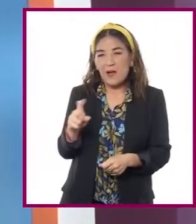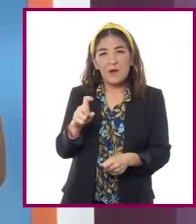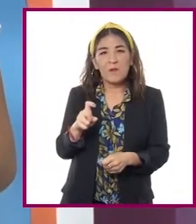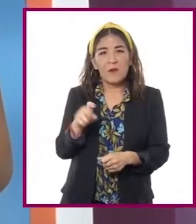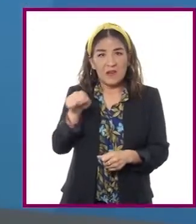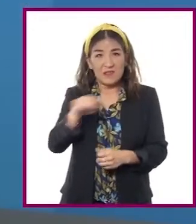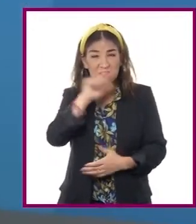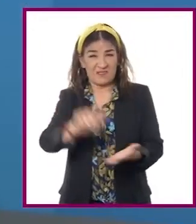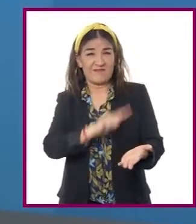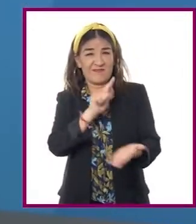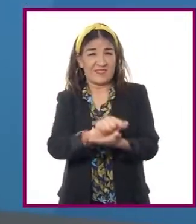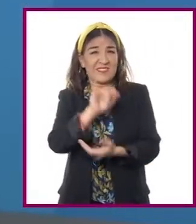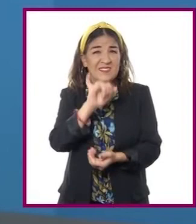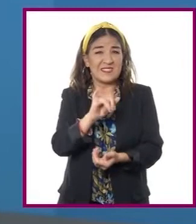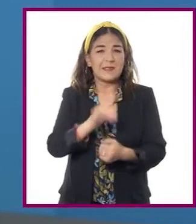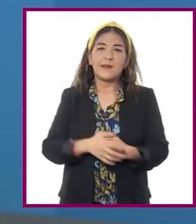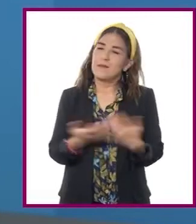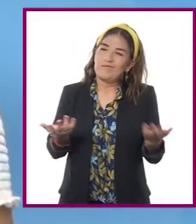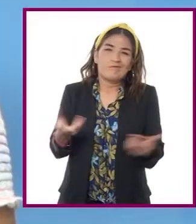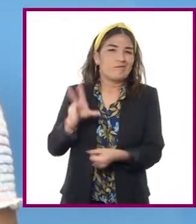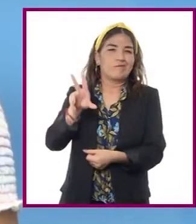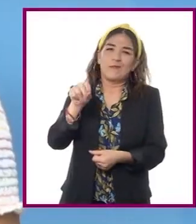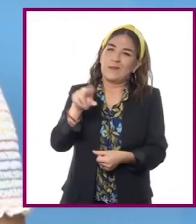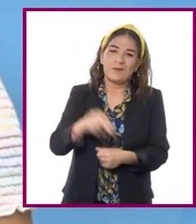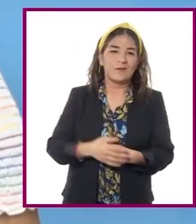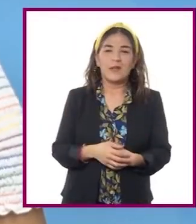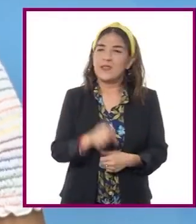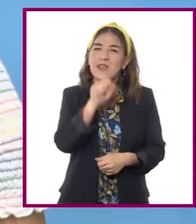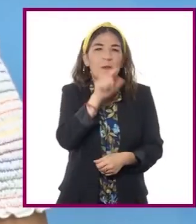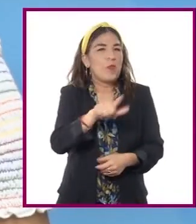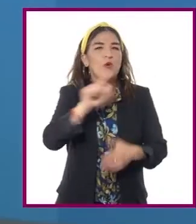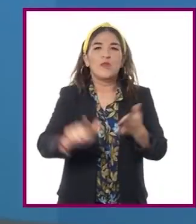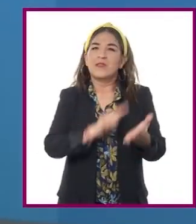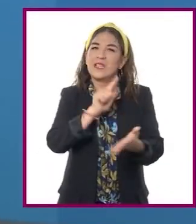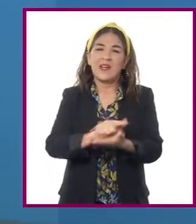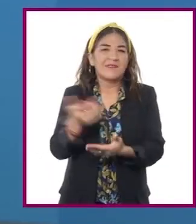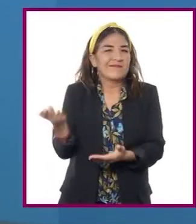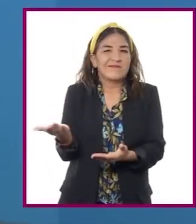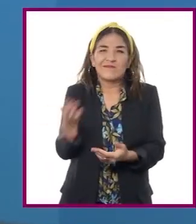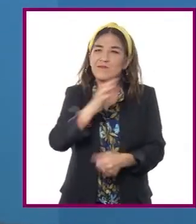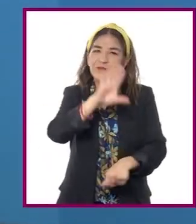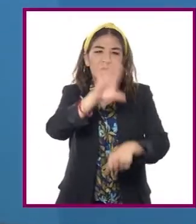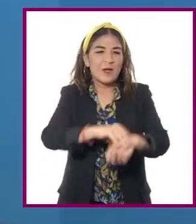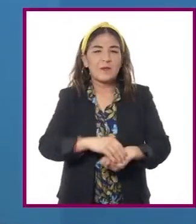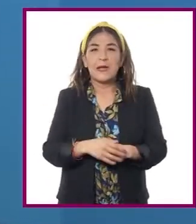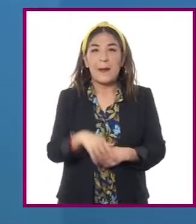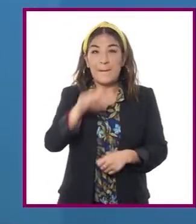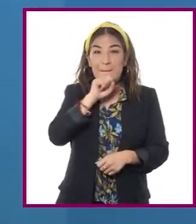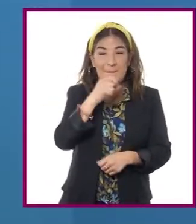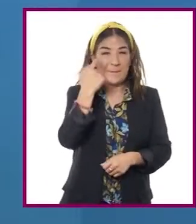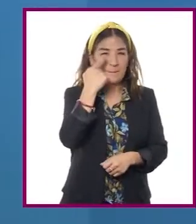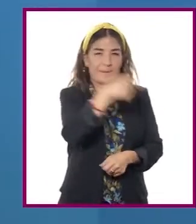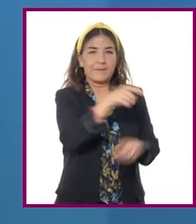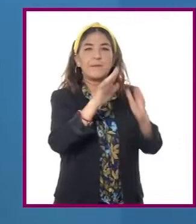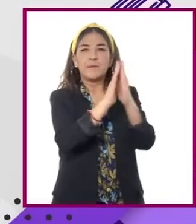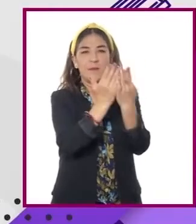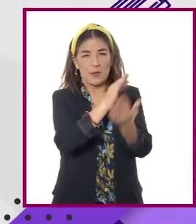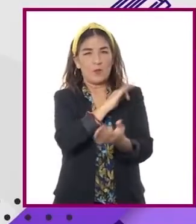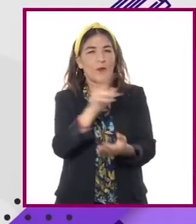legal? No, de ninguna manera. Mira, en la misma Constitución lo